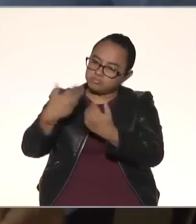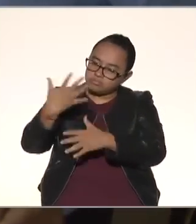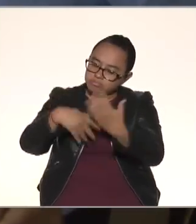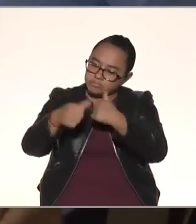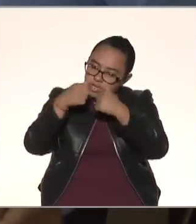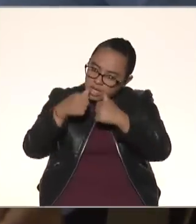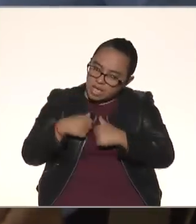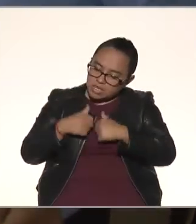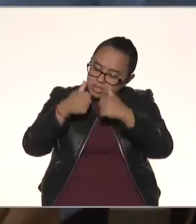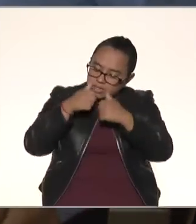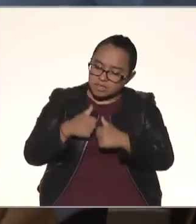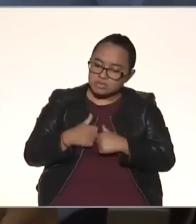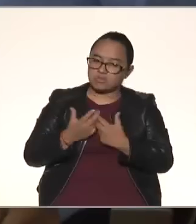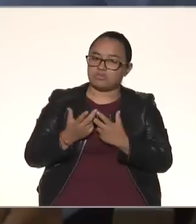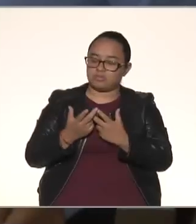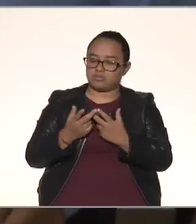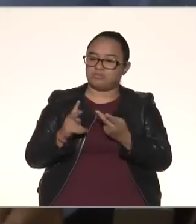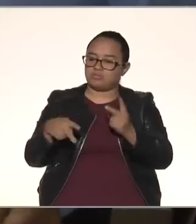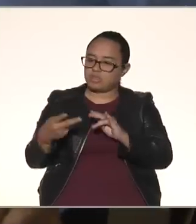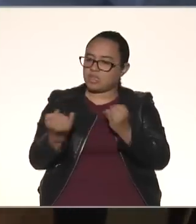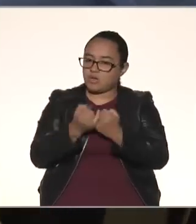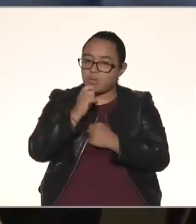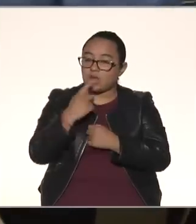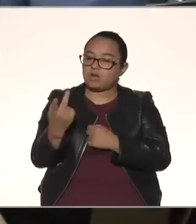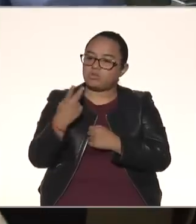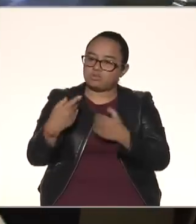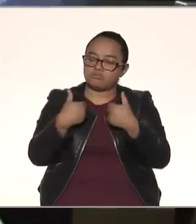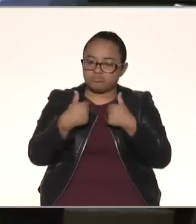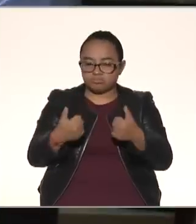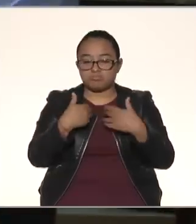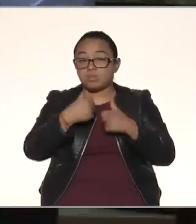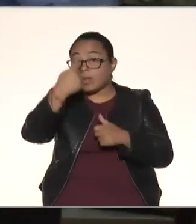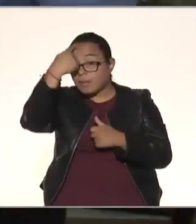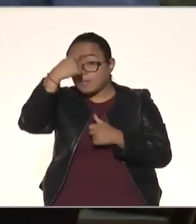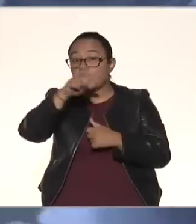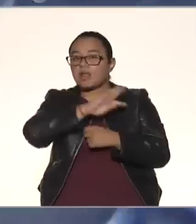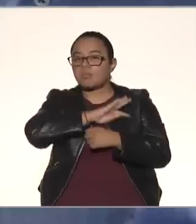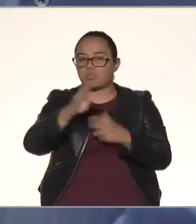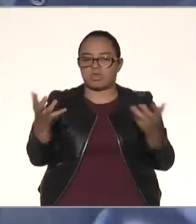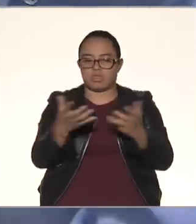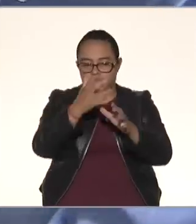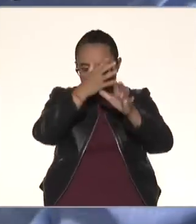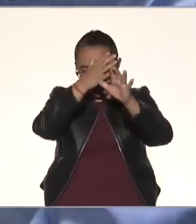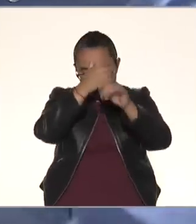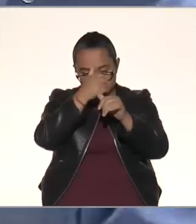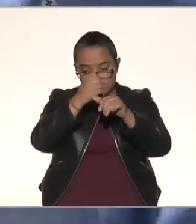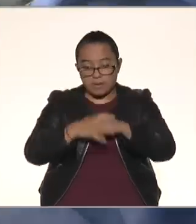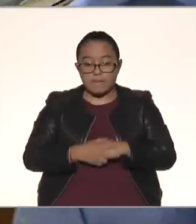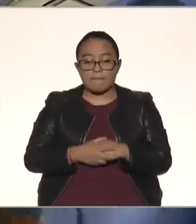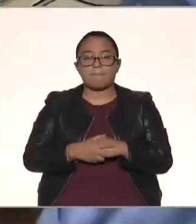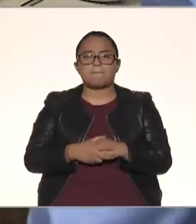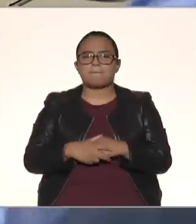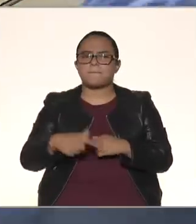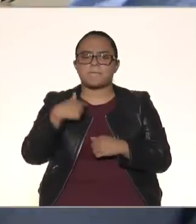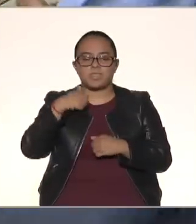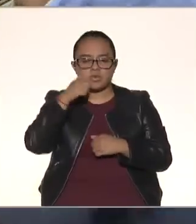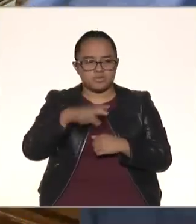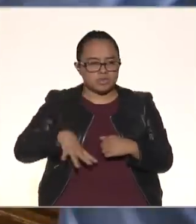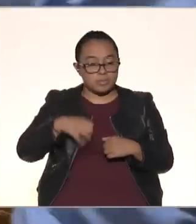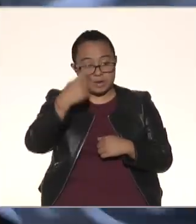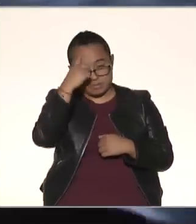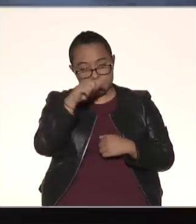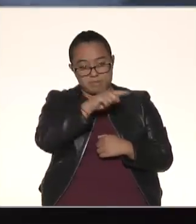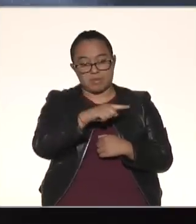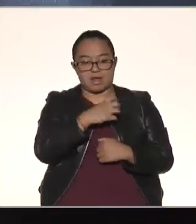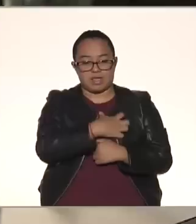escuche, de un buen entendimiento para llegar a acuerdos. Yo trato de que él esté contento, y